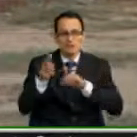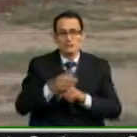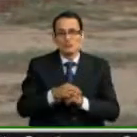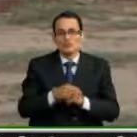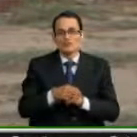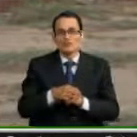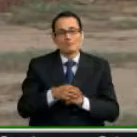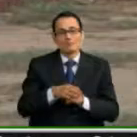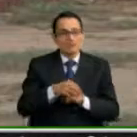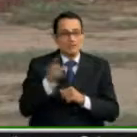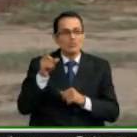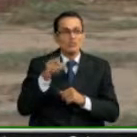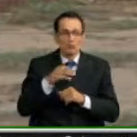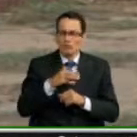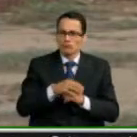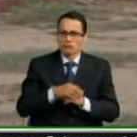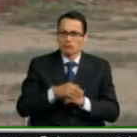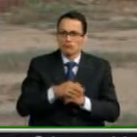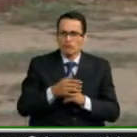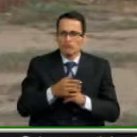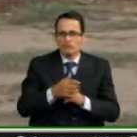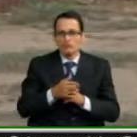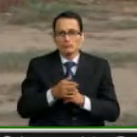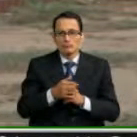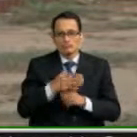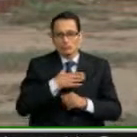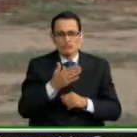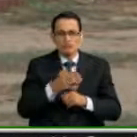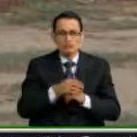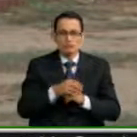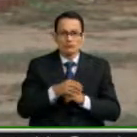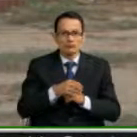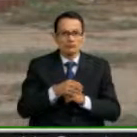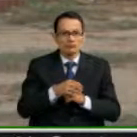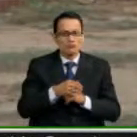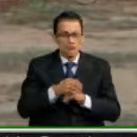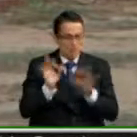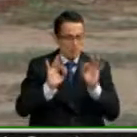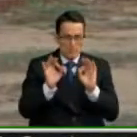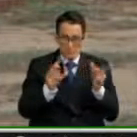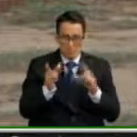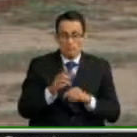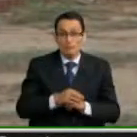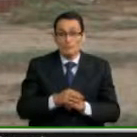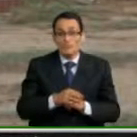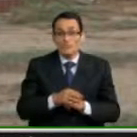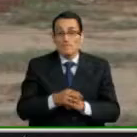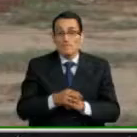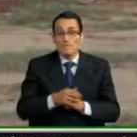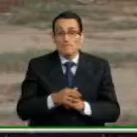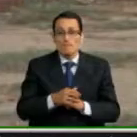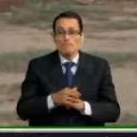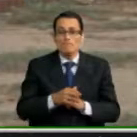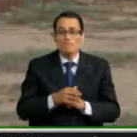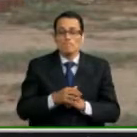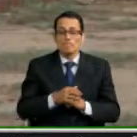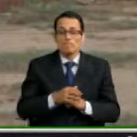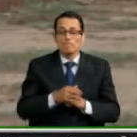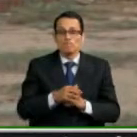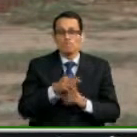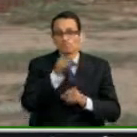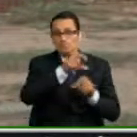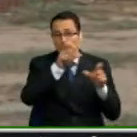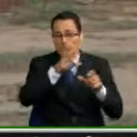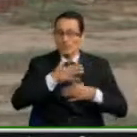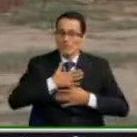quienes se disponen a salir a diferentes sectores del departamento y por supuesto del país. Ya hay operativos tendientes a garantizar que los viajeros tengan